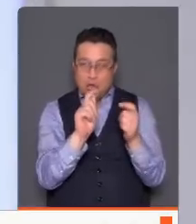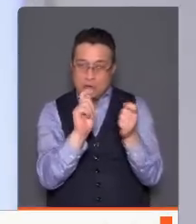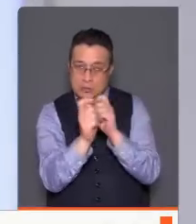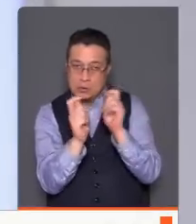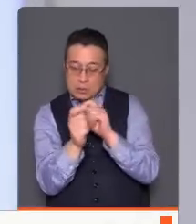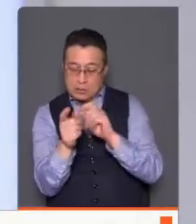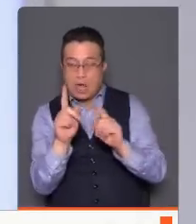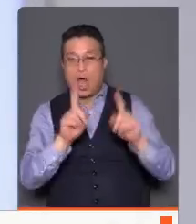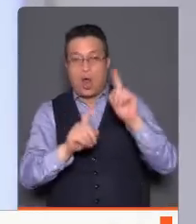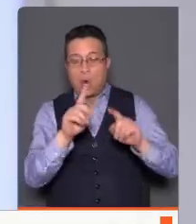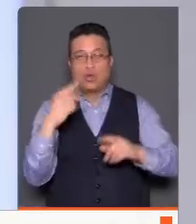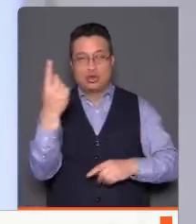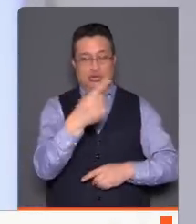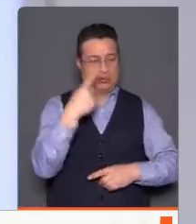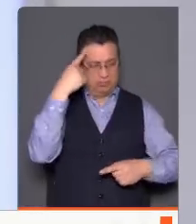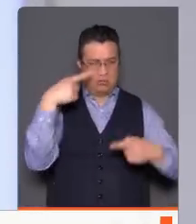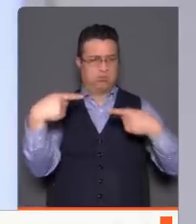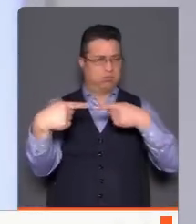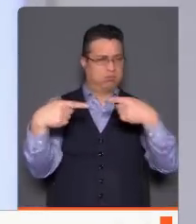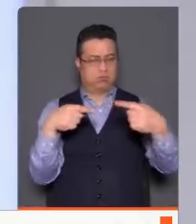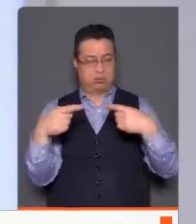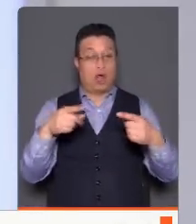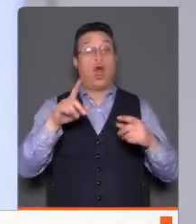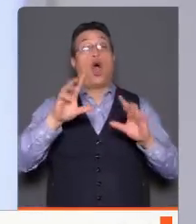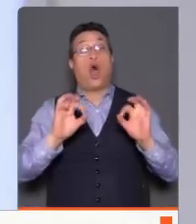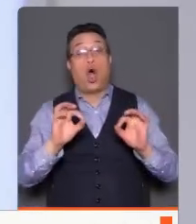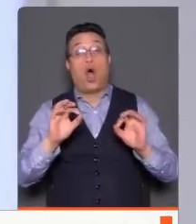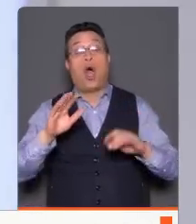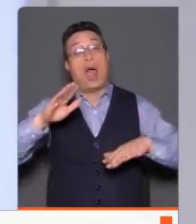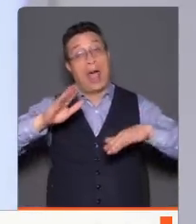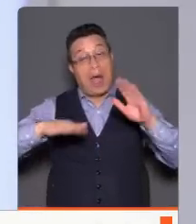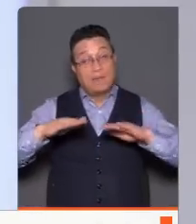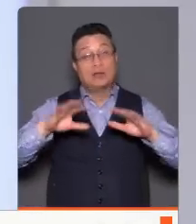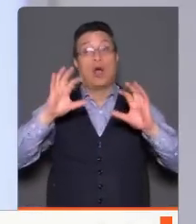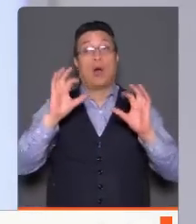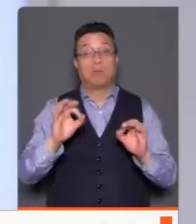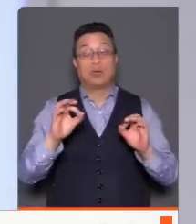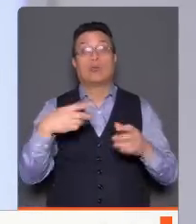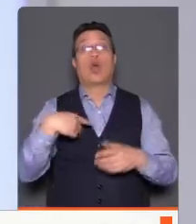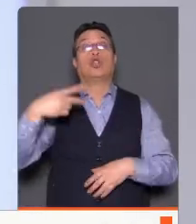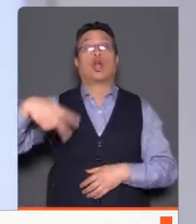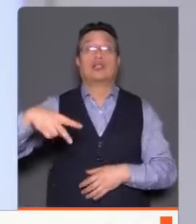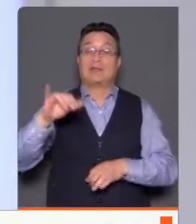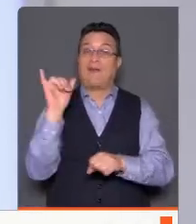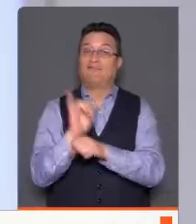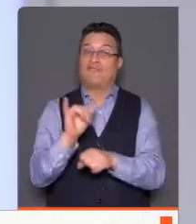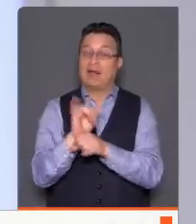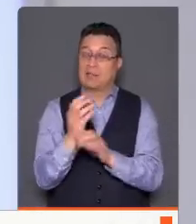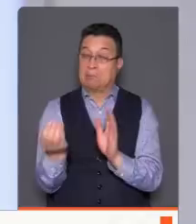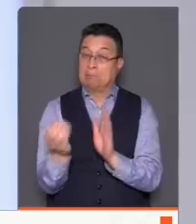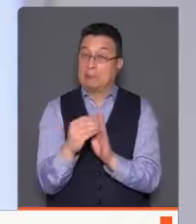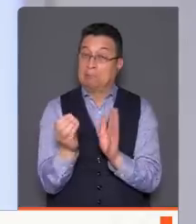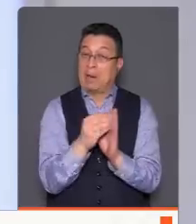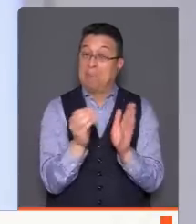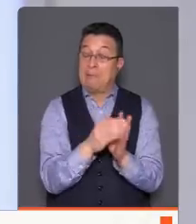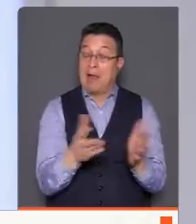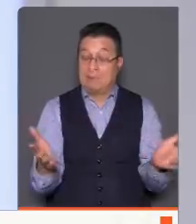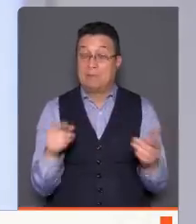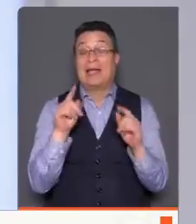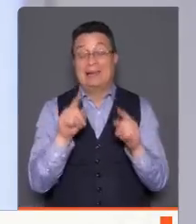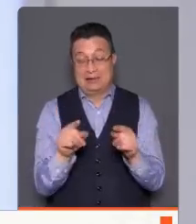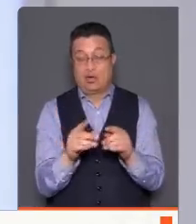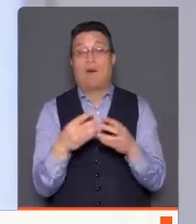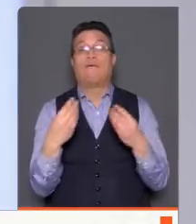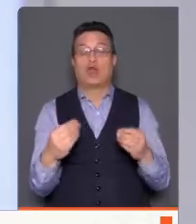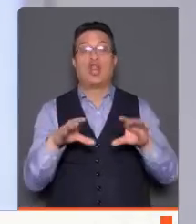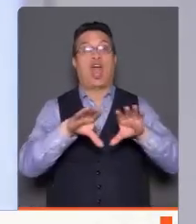generado algún nivel de controversia o incluso a veces un poquito de noticias falsas. Y por eso creo que va a ser un muy buen acuerdo